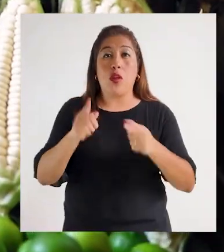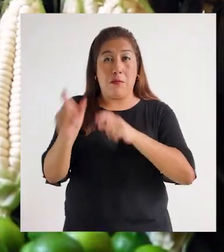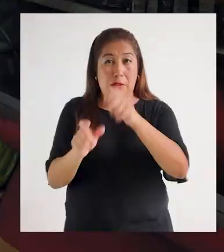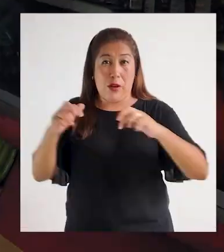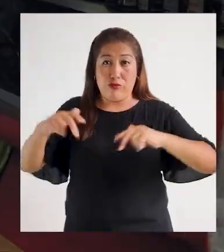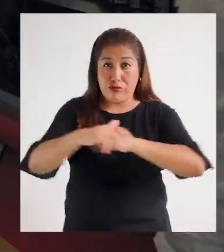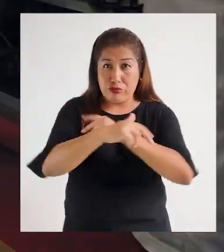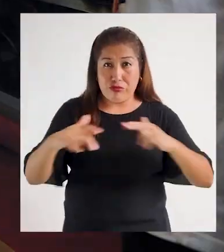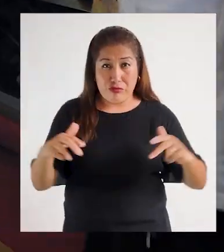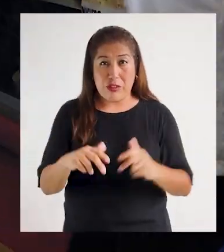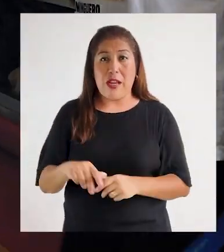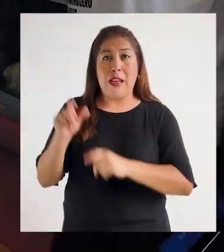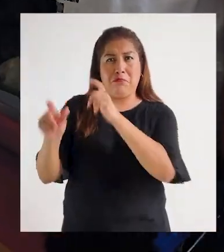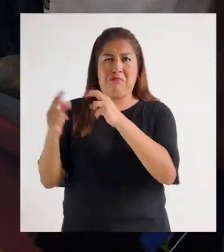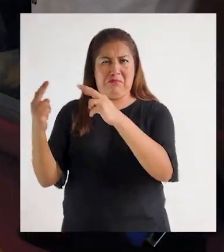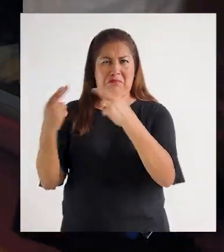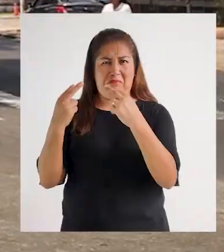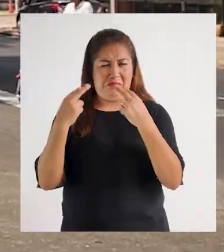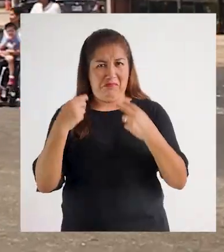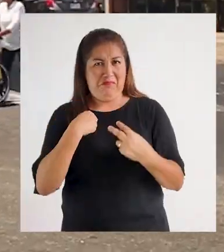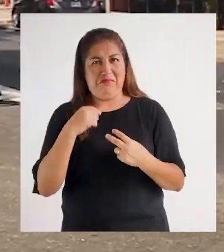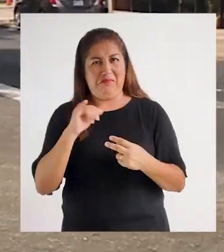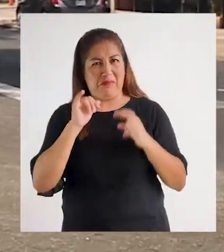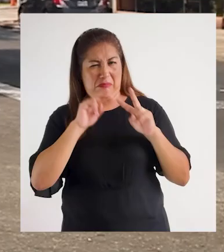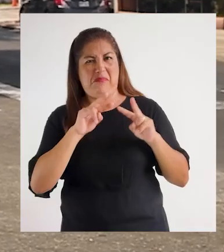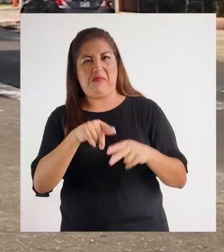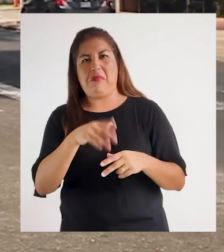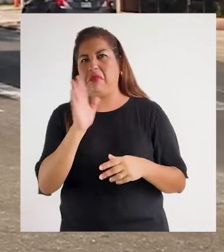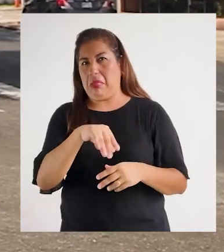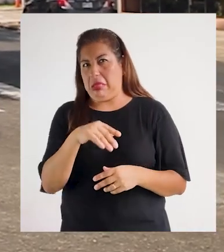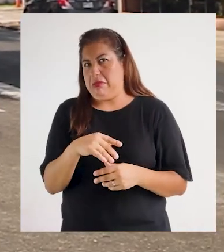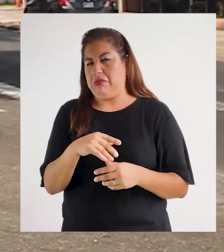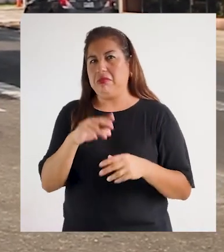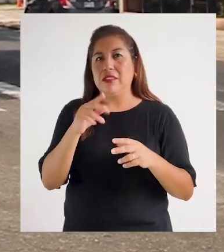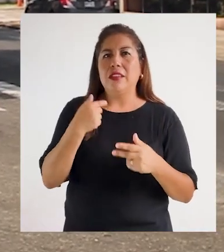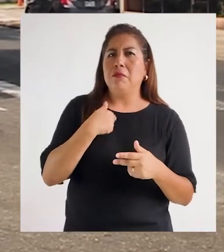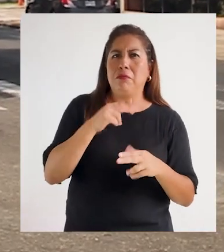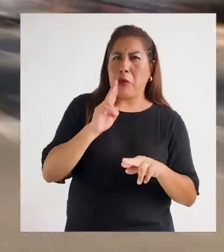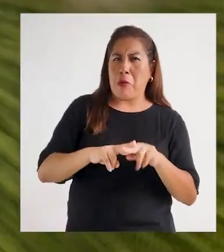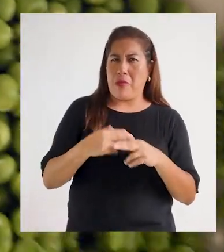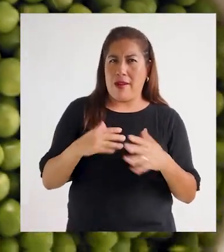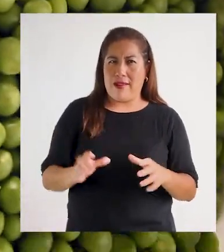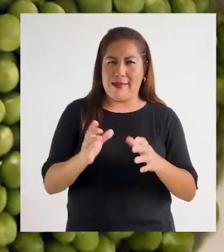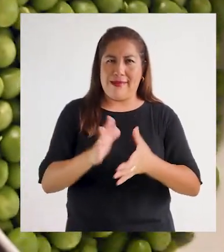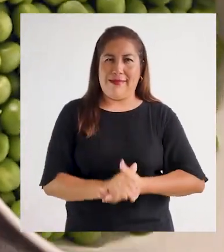calle normalmente pues me quedan mirando como si fuera un extraterrestre, porque me ven sola haciendo mis cosas.